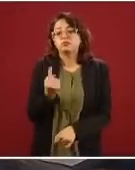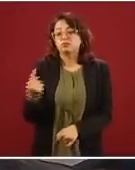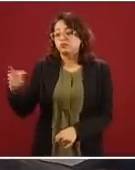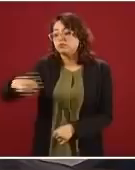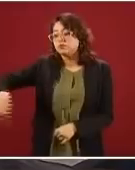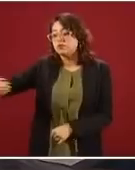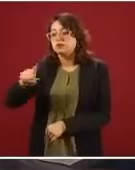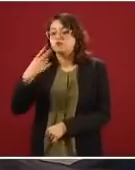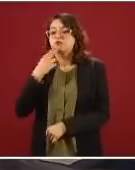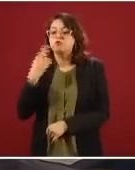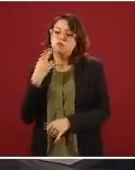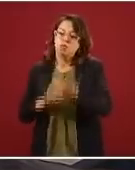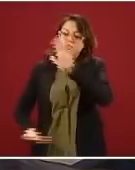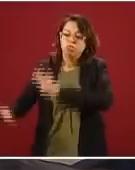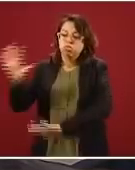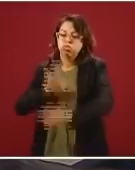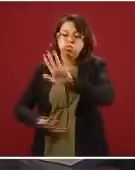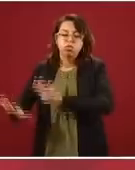manipulación.